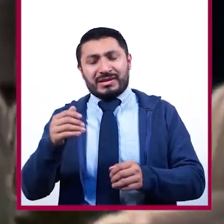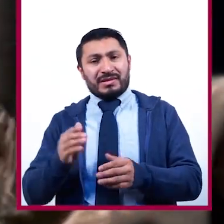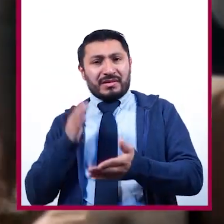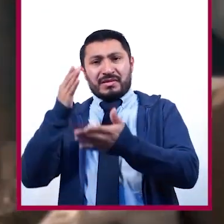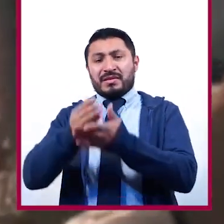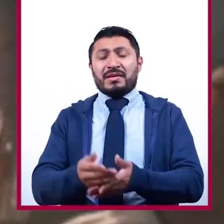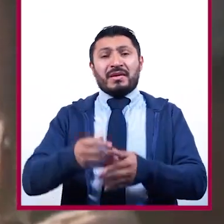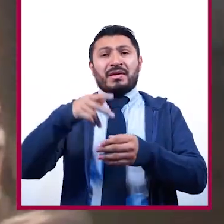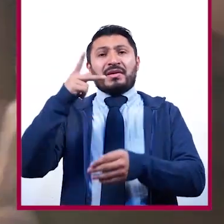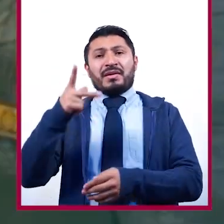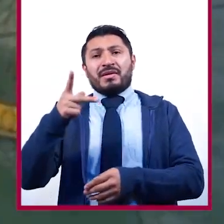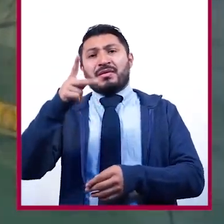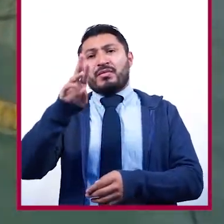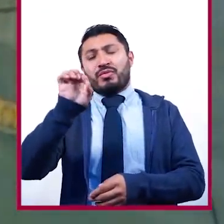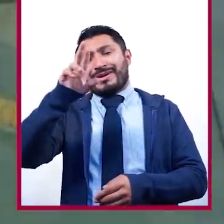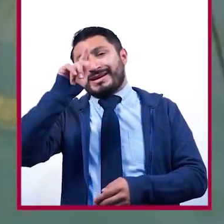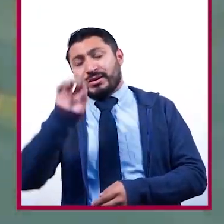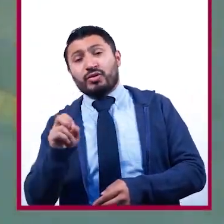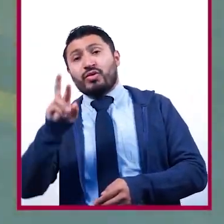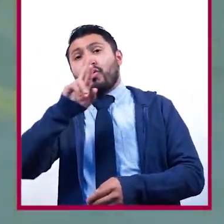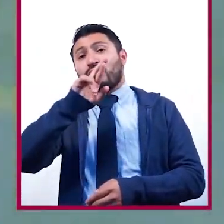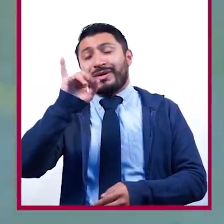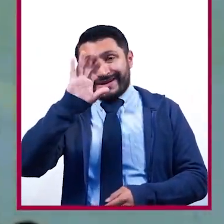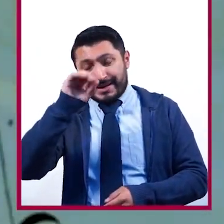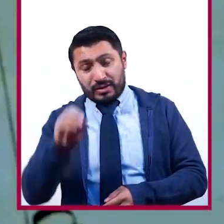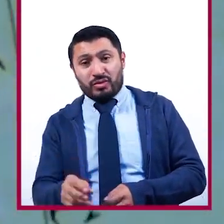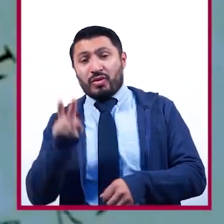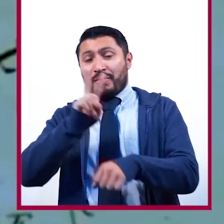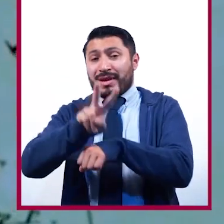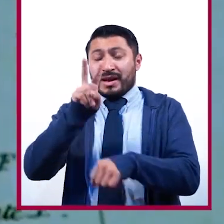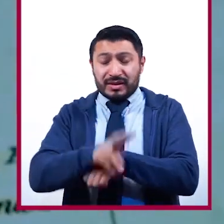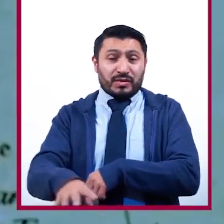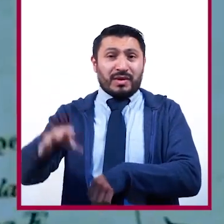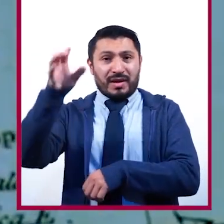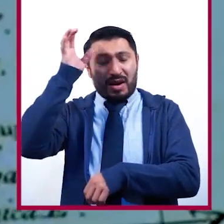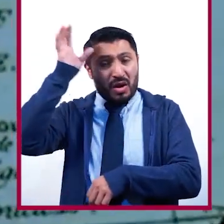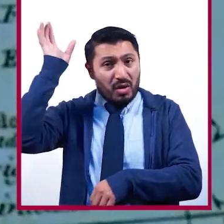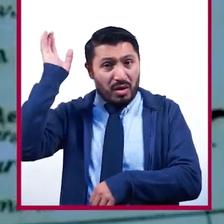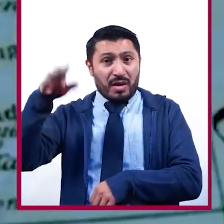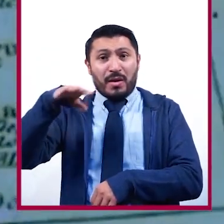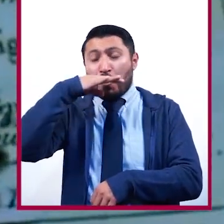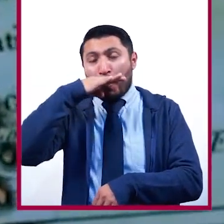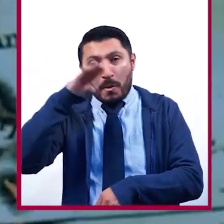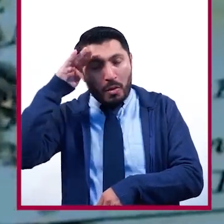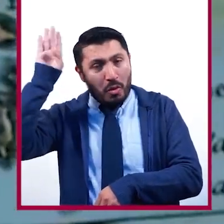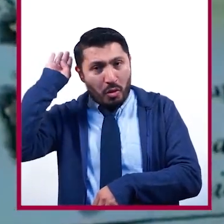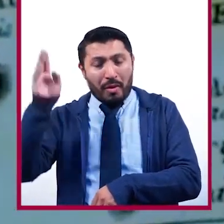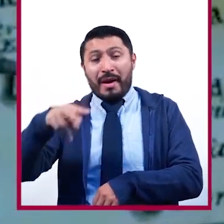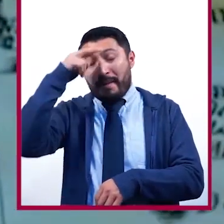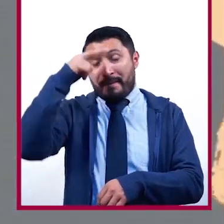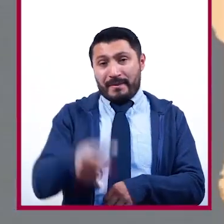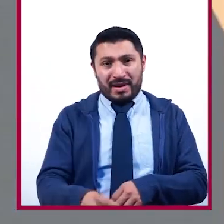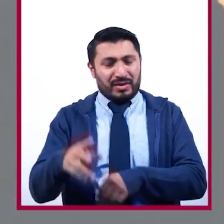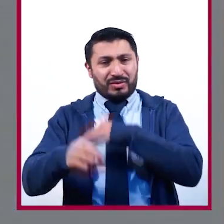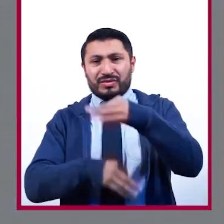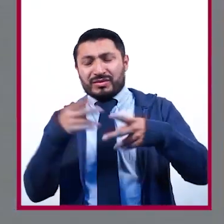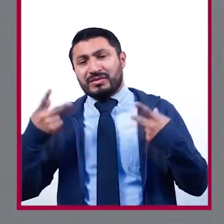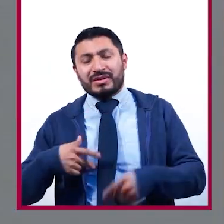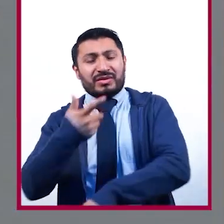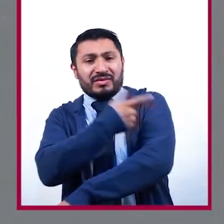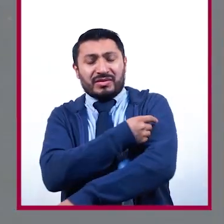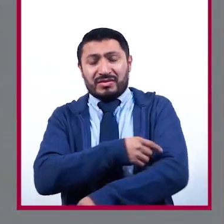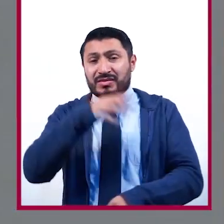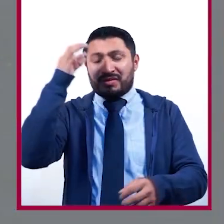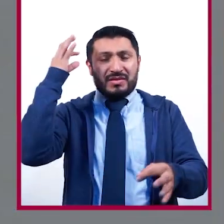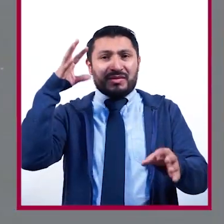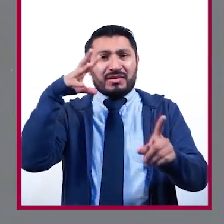llegar a países como Puerto Rico, Venezuela, Cuba y México, donde todas las personas fueron vacunadas. Habiendo cumplido